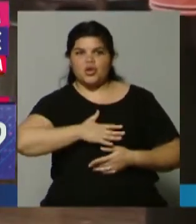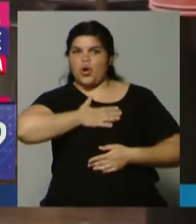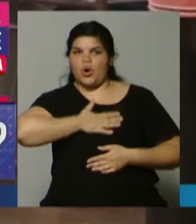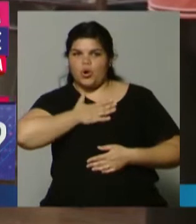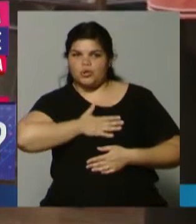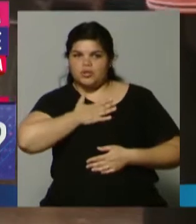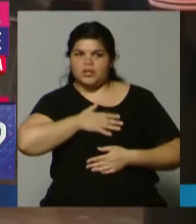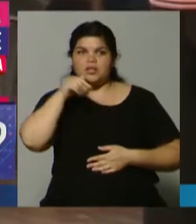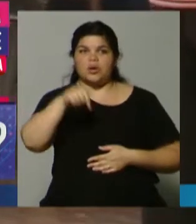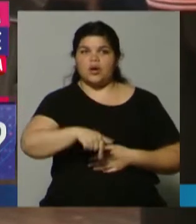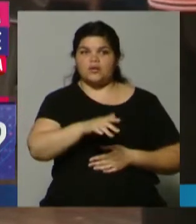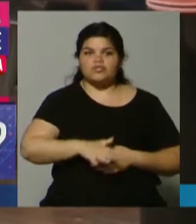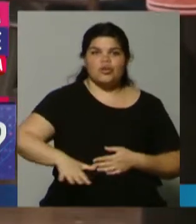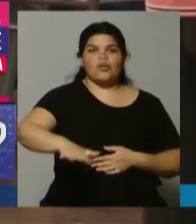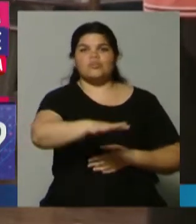contexto de